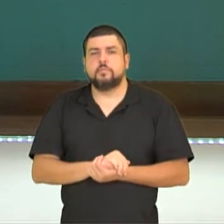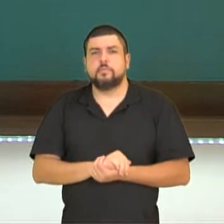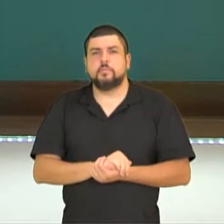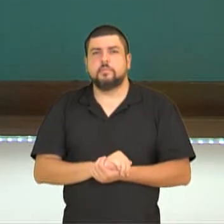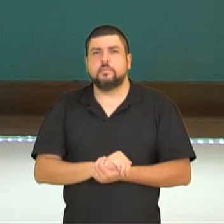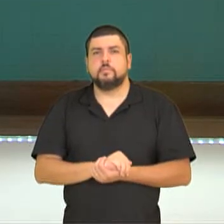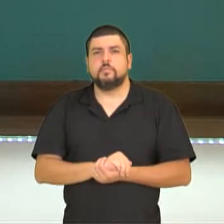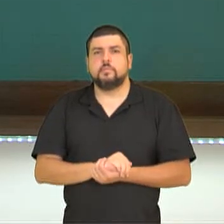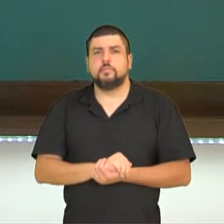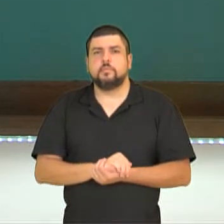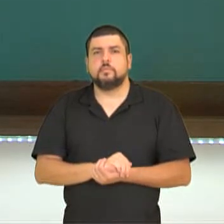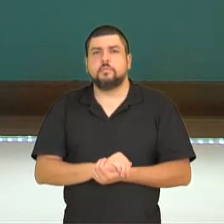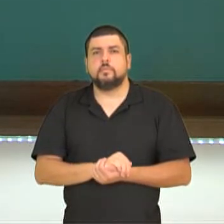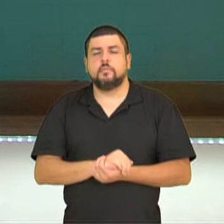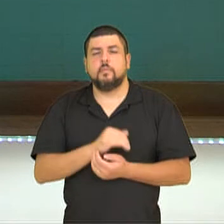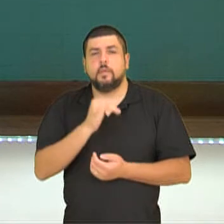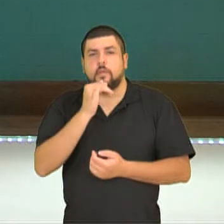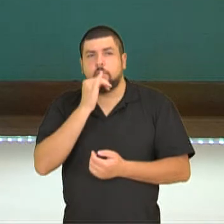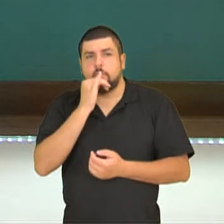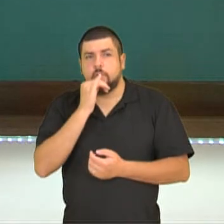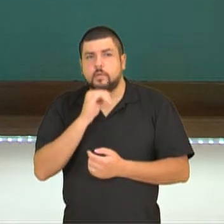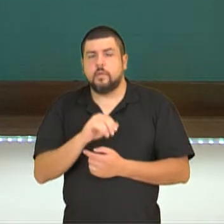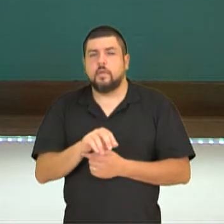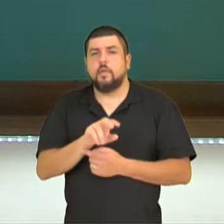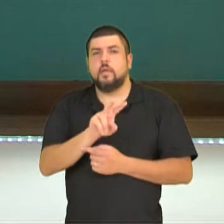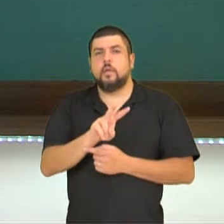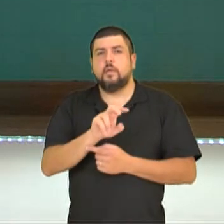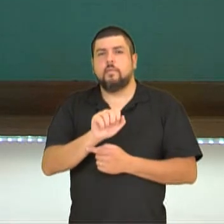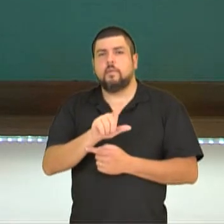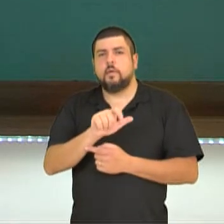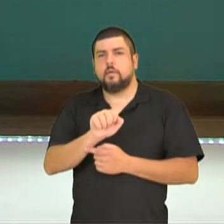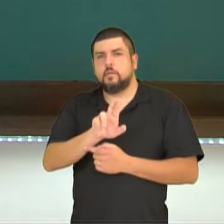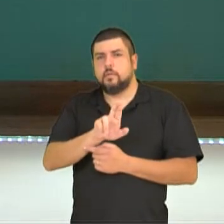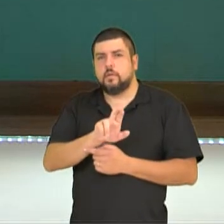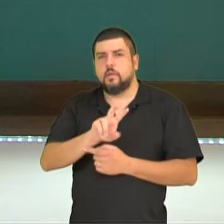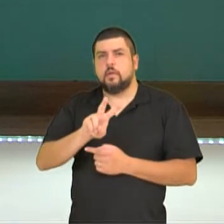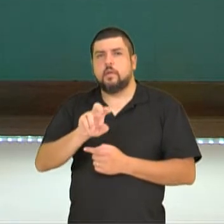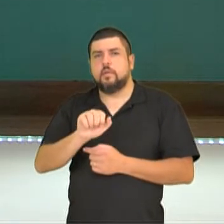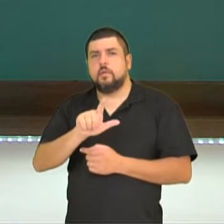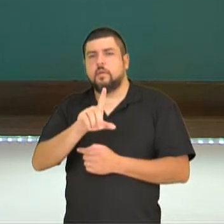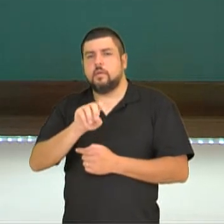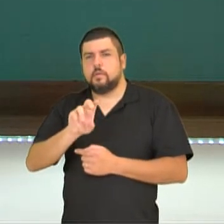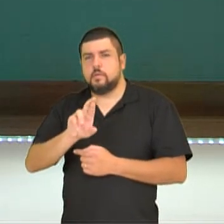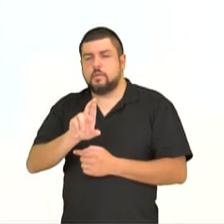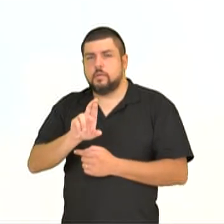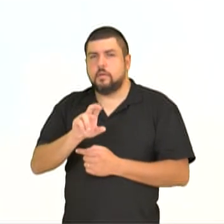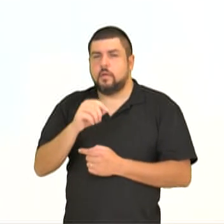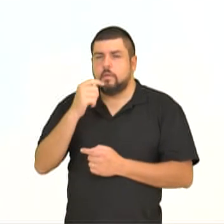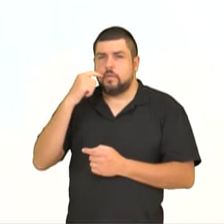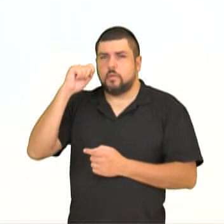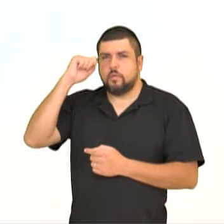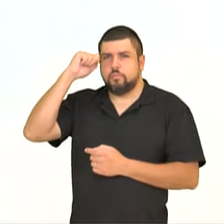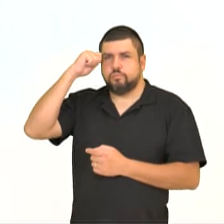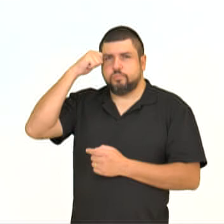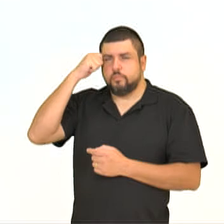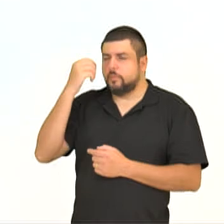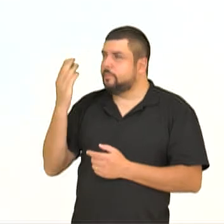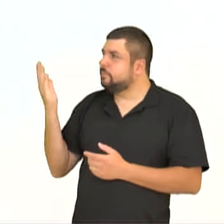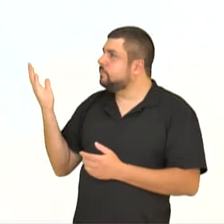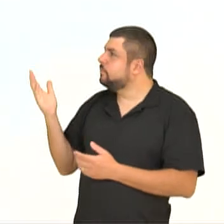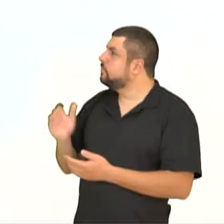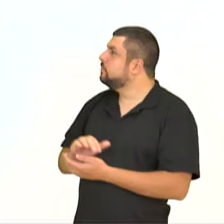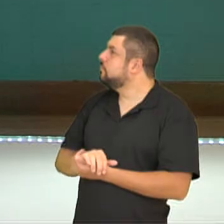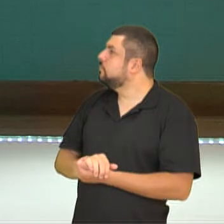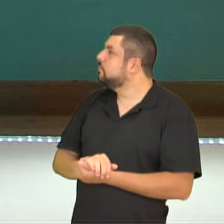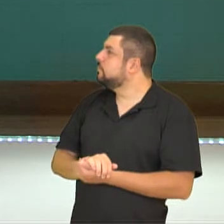por exemplo, valer, valdrí, salir, saldrí, hacer, har, saber, sabré,